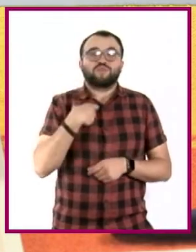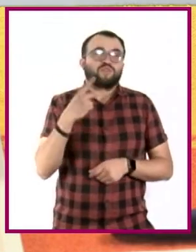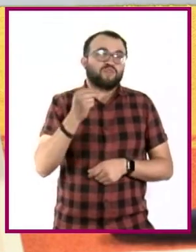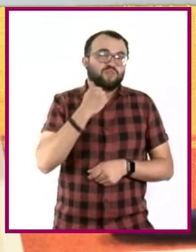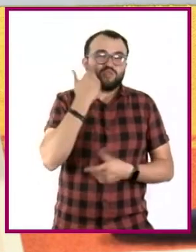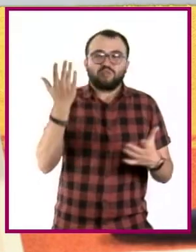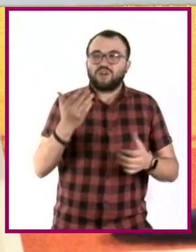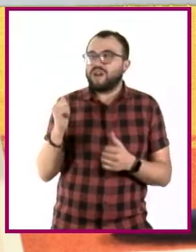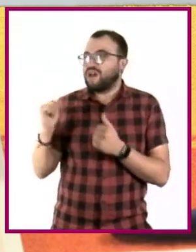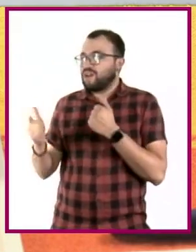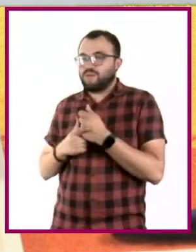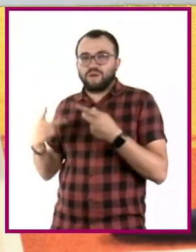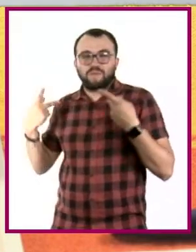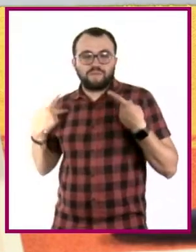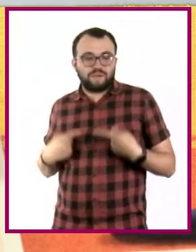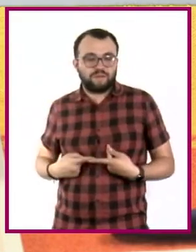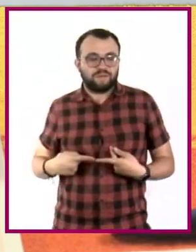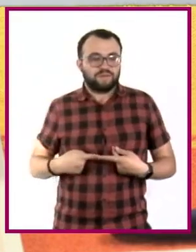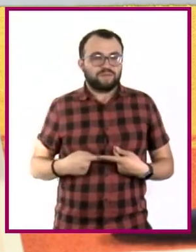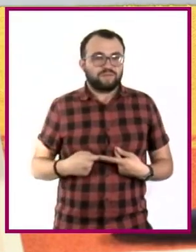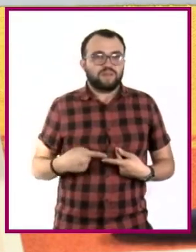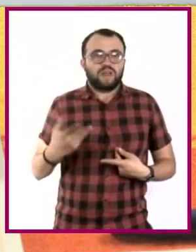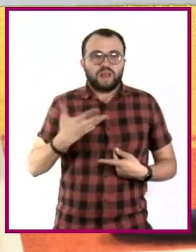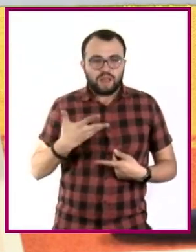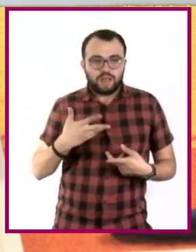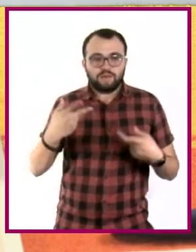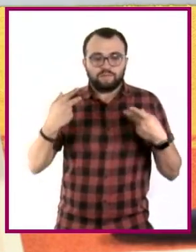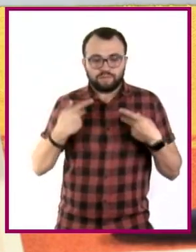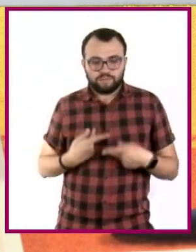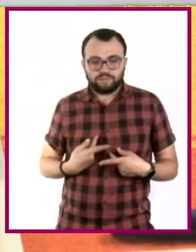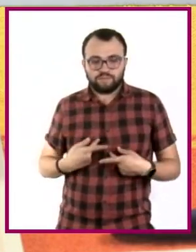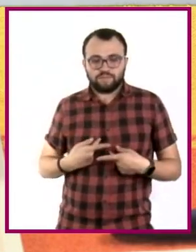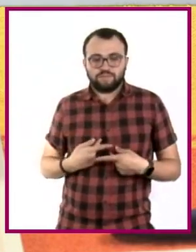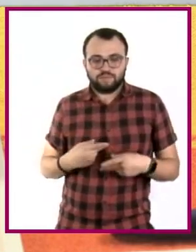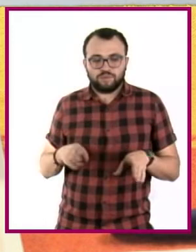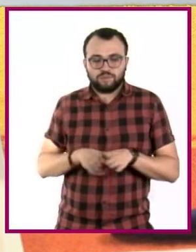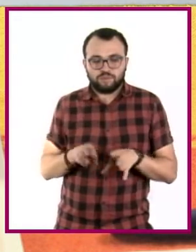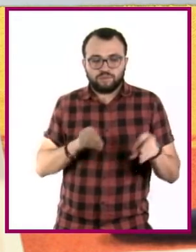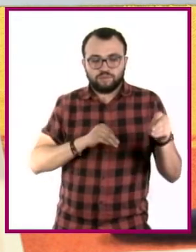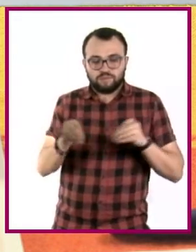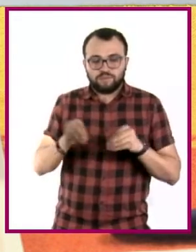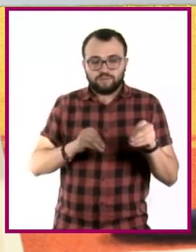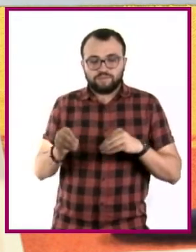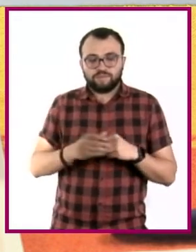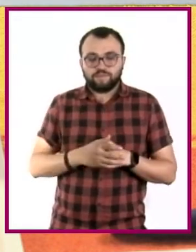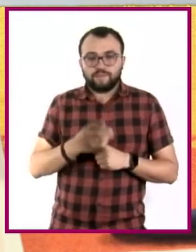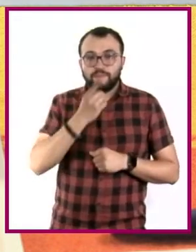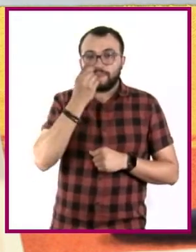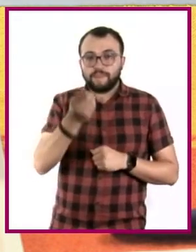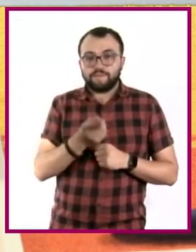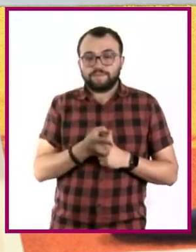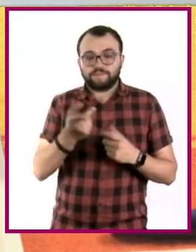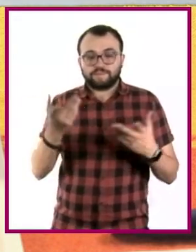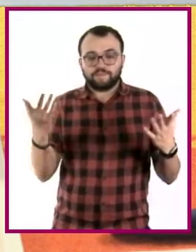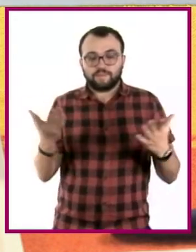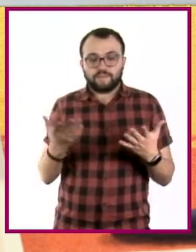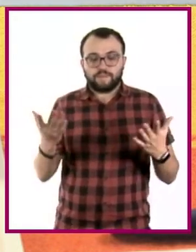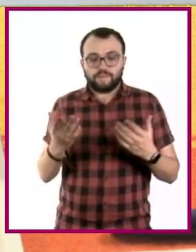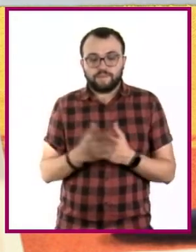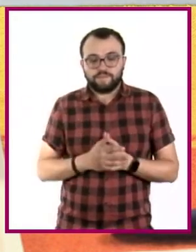estar con una persona, hay ilustradores y hay movimientos reguladores que hacen o